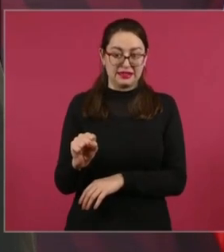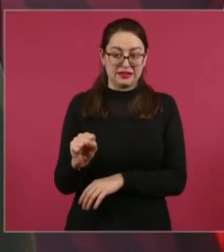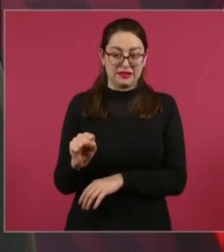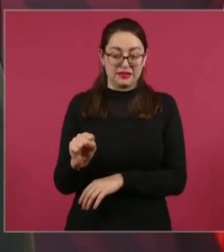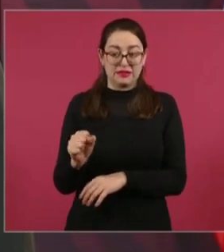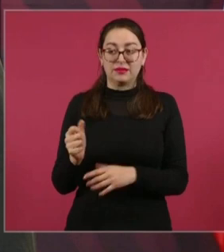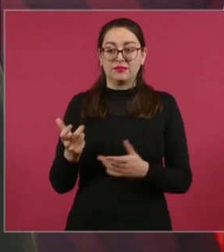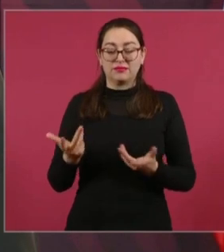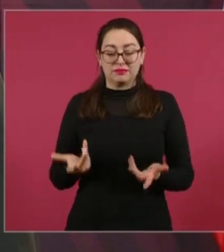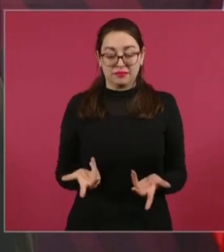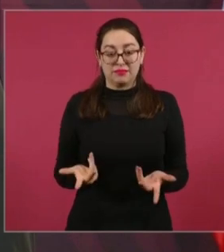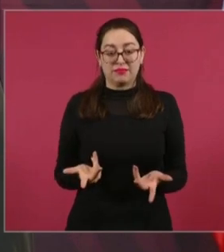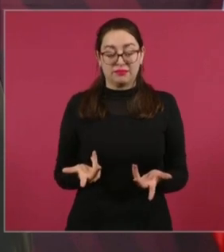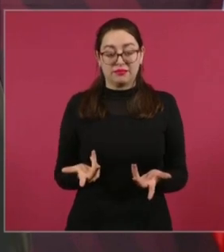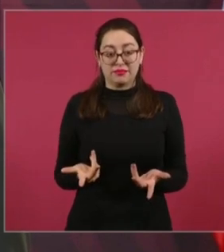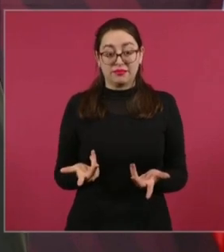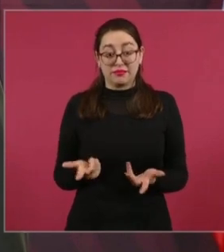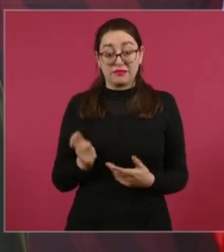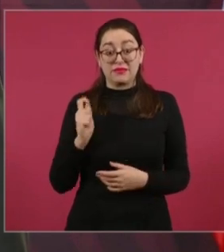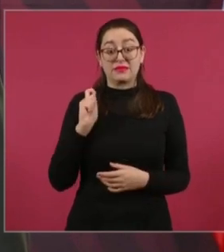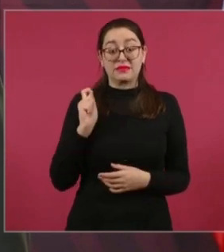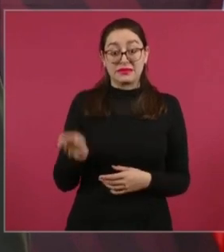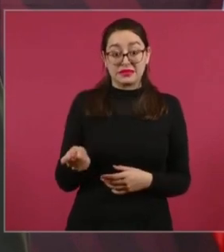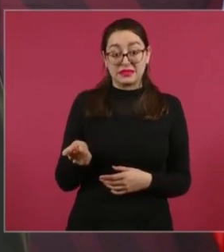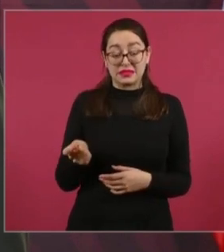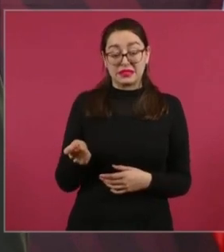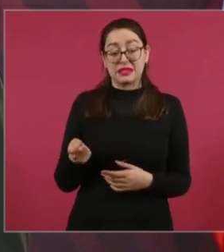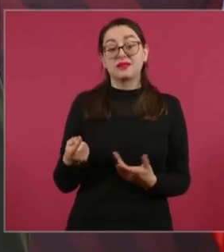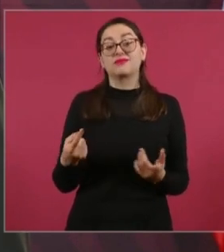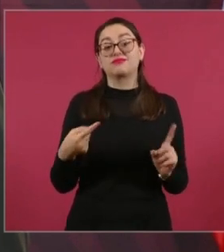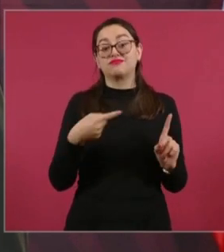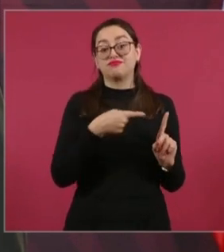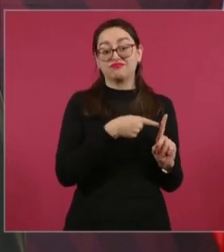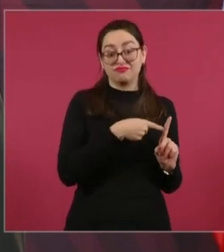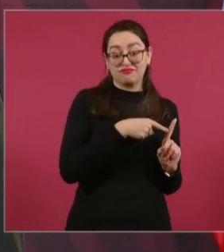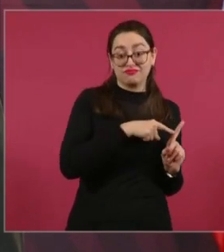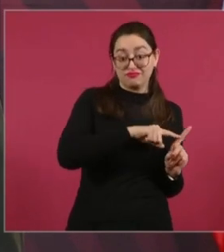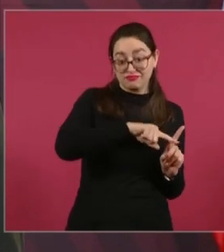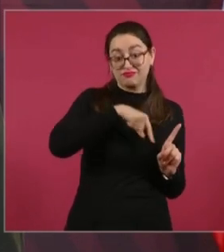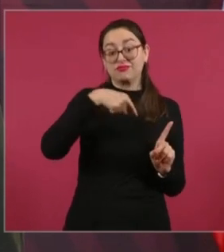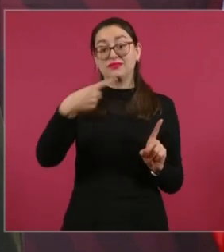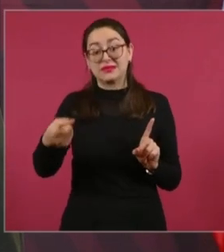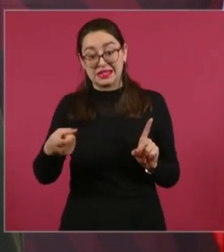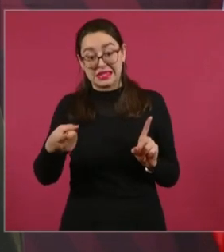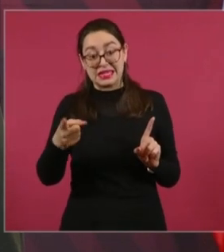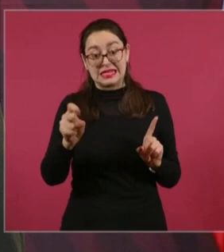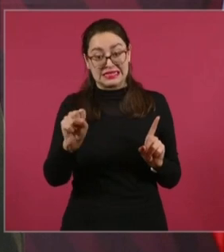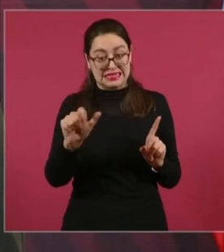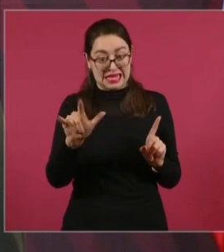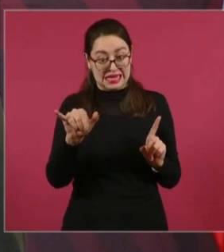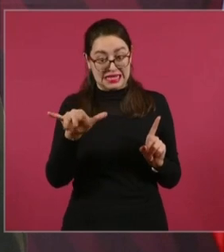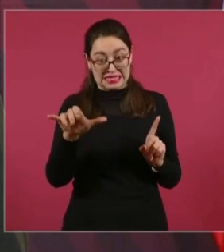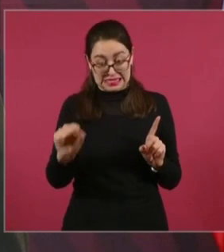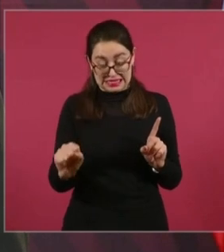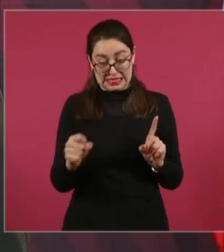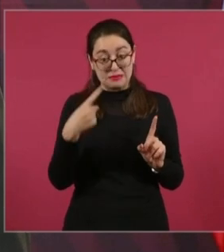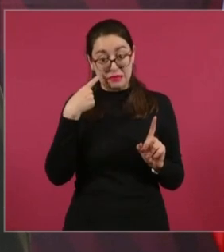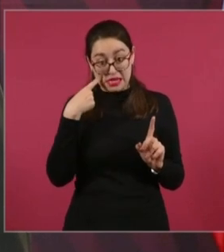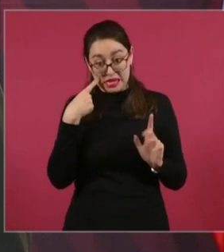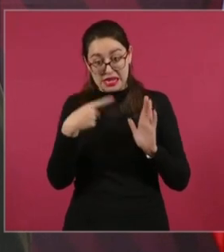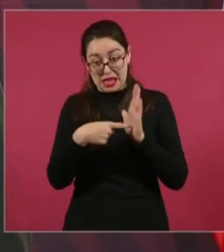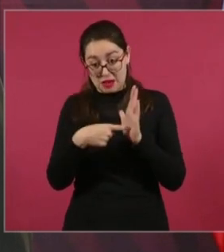se infiere que cuando Ahumada va con Salinas Carlos y le dice